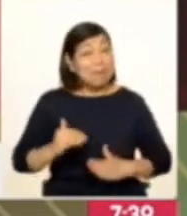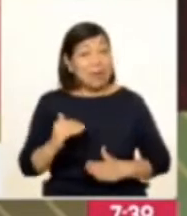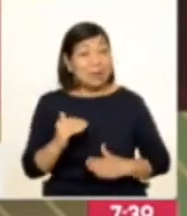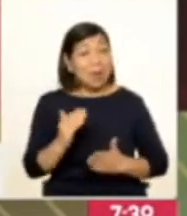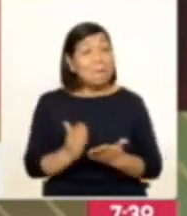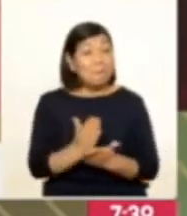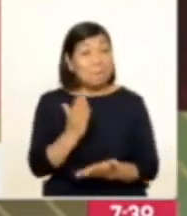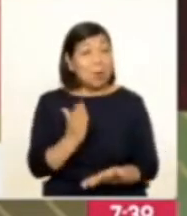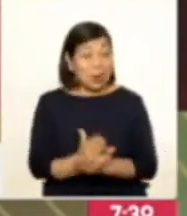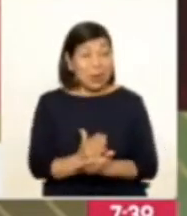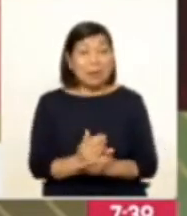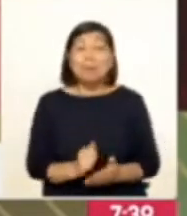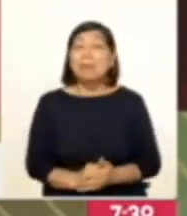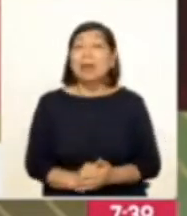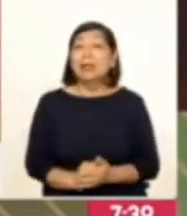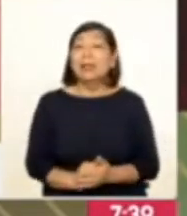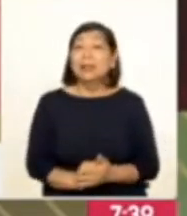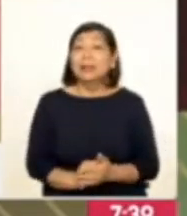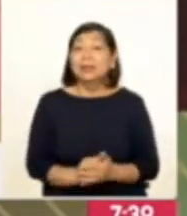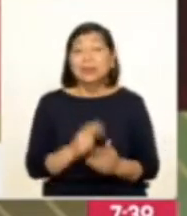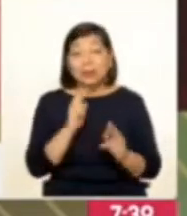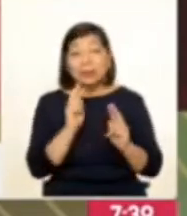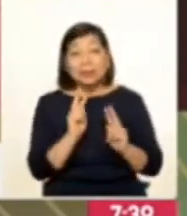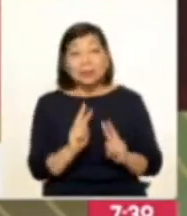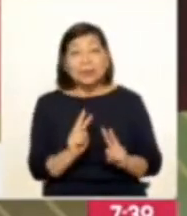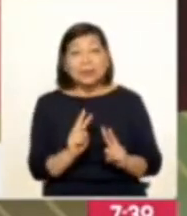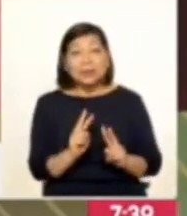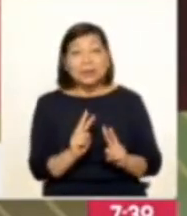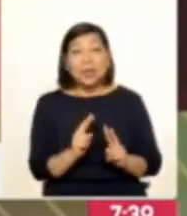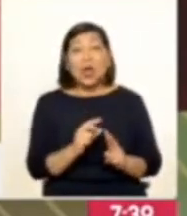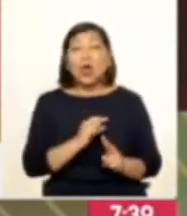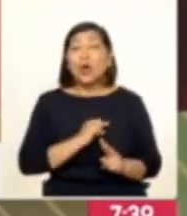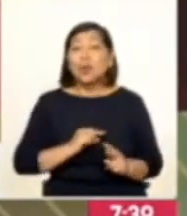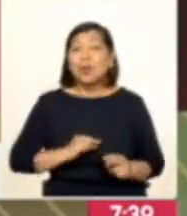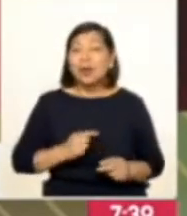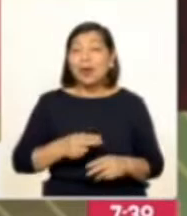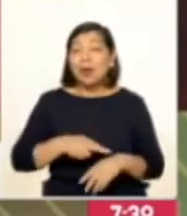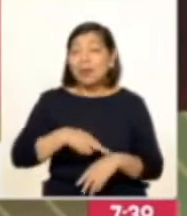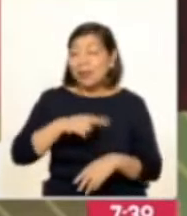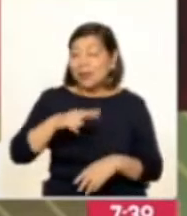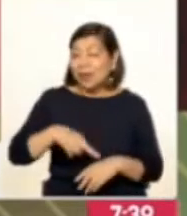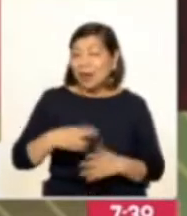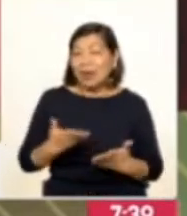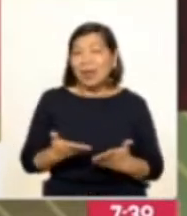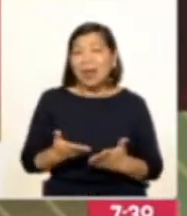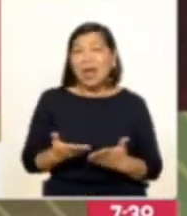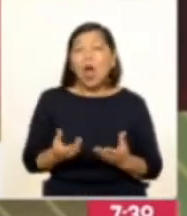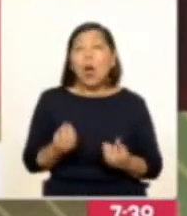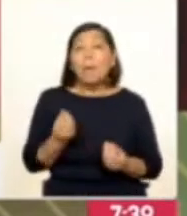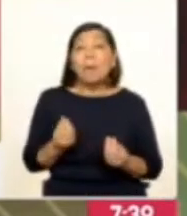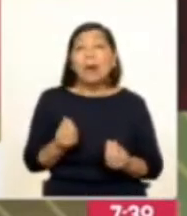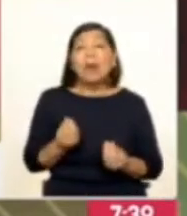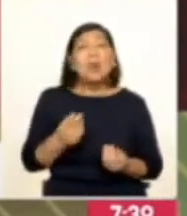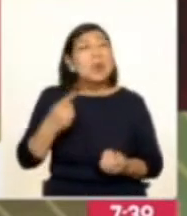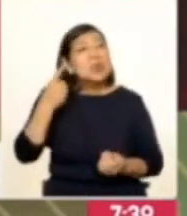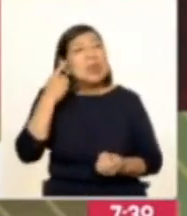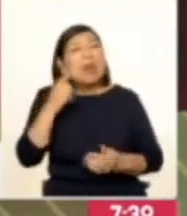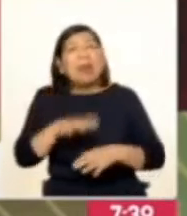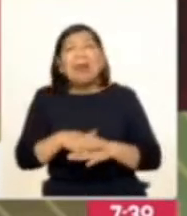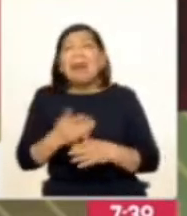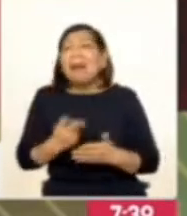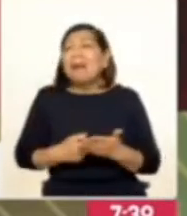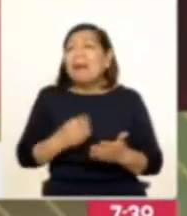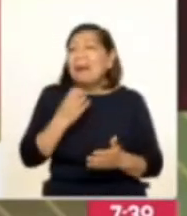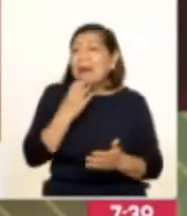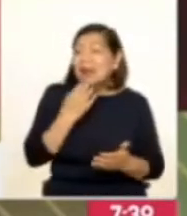de la Administración pública que se nota sobre todo en los gobiernos locales y regionales que es la capacidad para gestionar claro